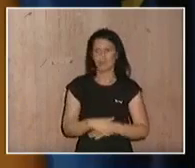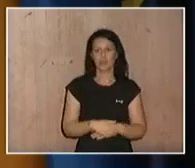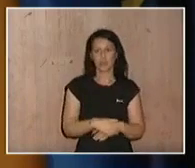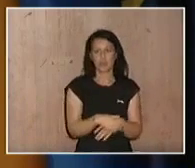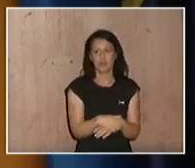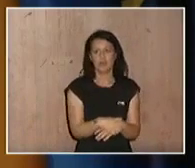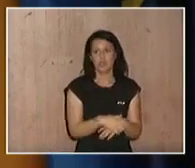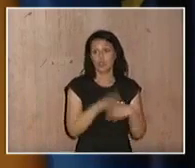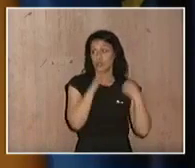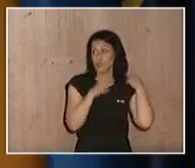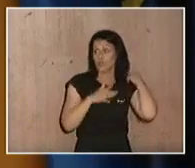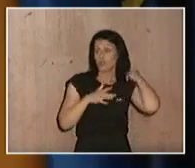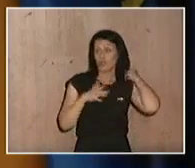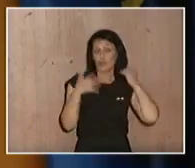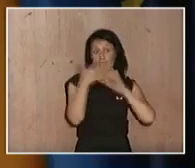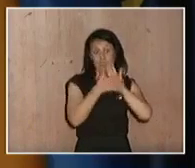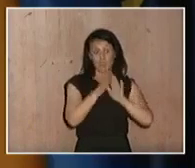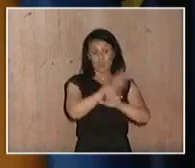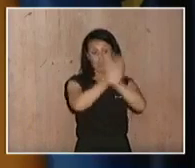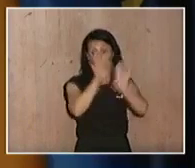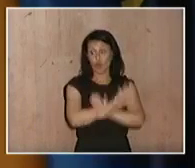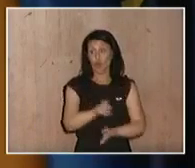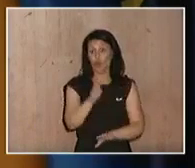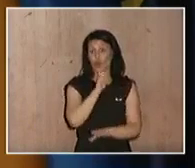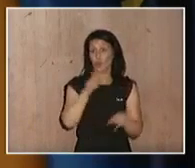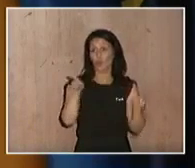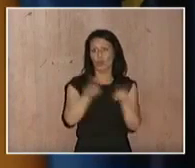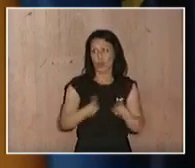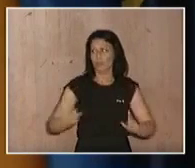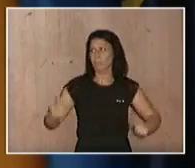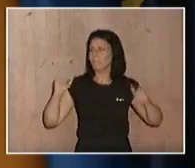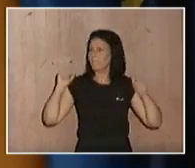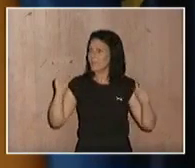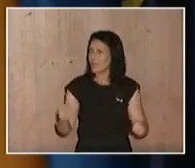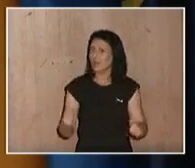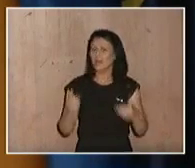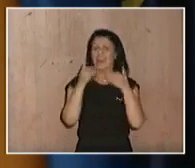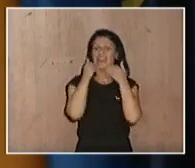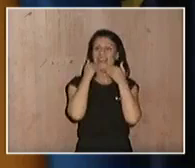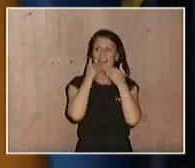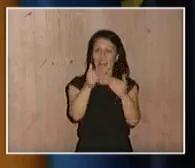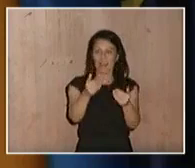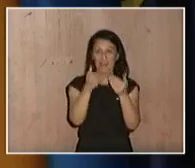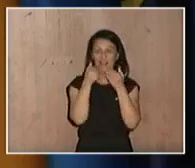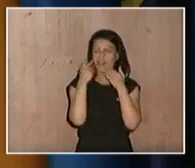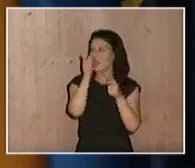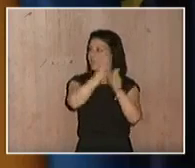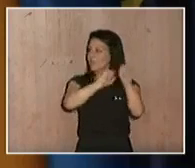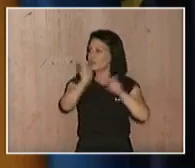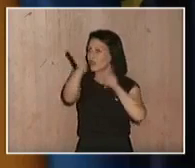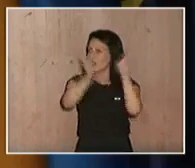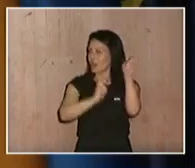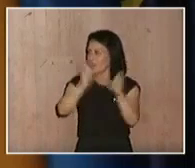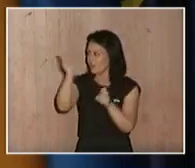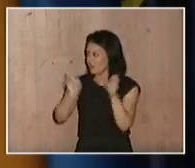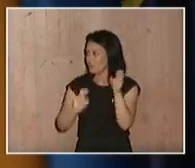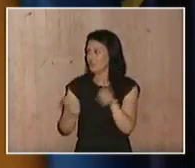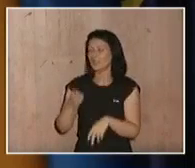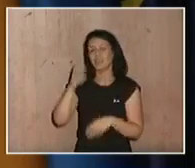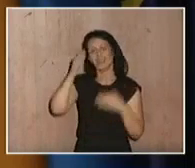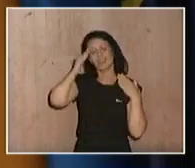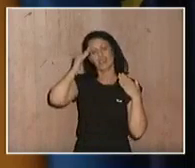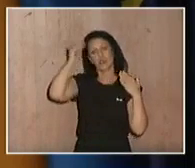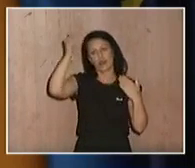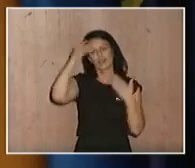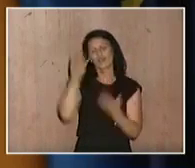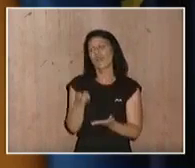quiero terminar este discurso como empecé, con mi agradecimiento a los presentes y mi más sincera